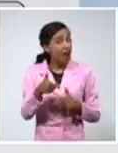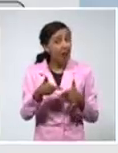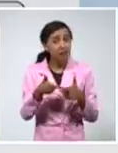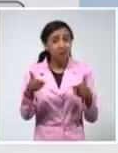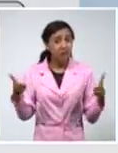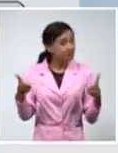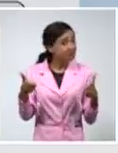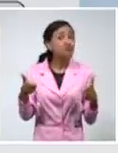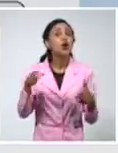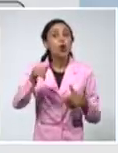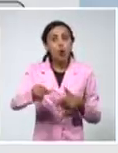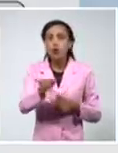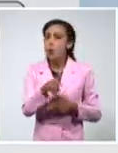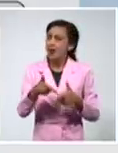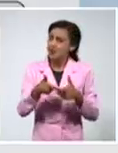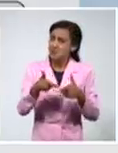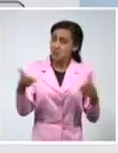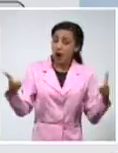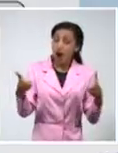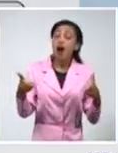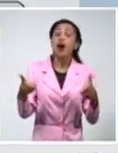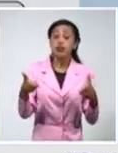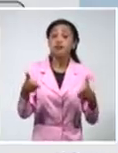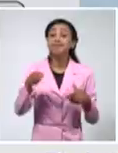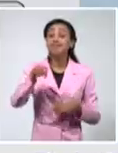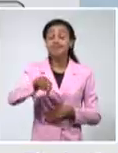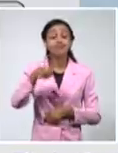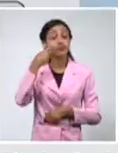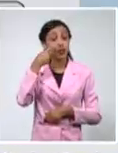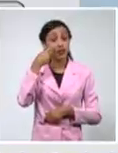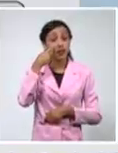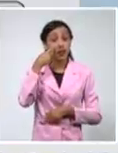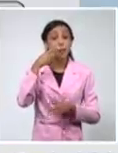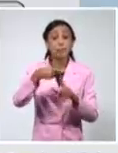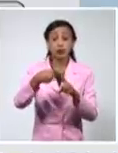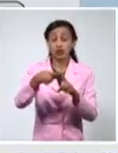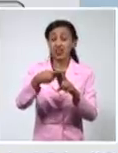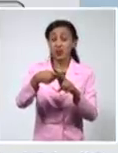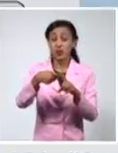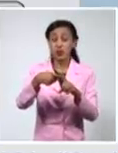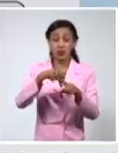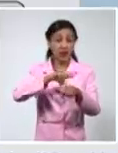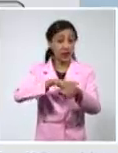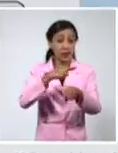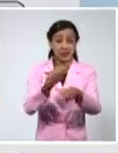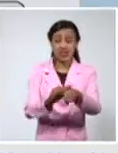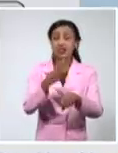de casos importante. Esto da una positividad de las muestras de un